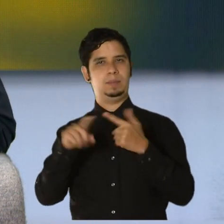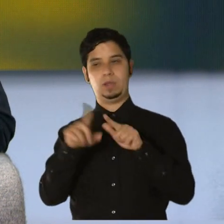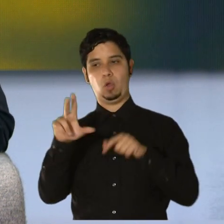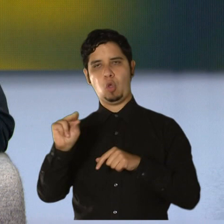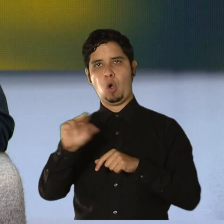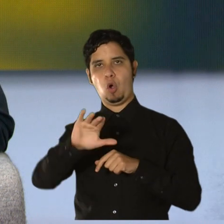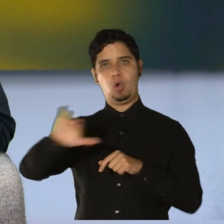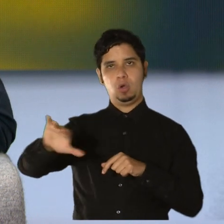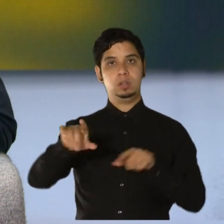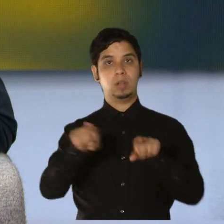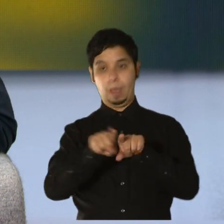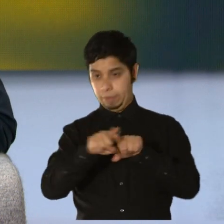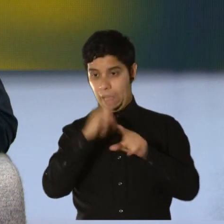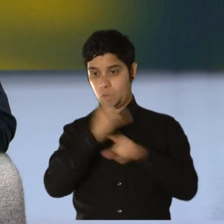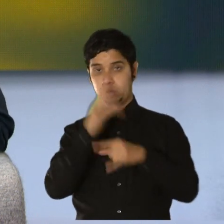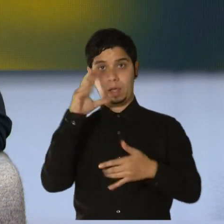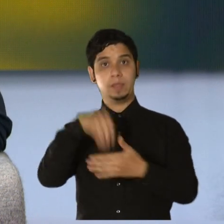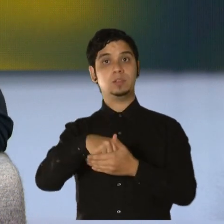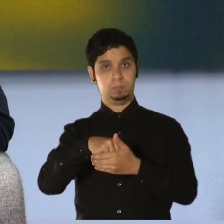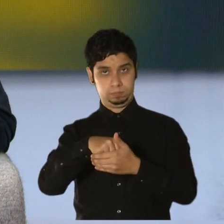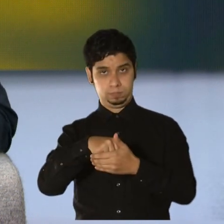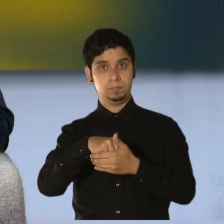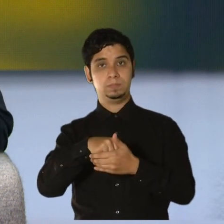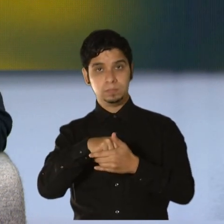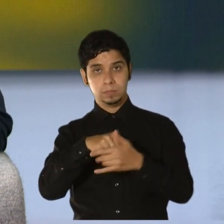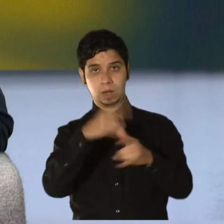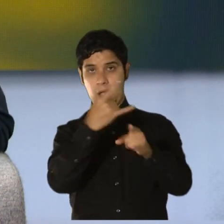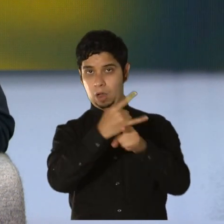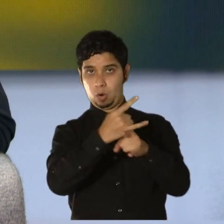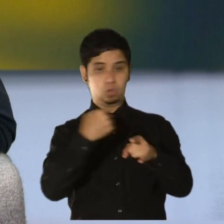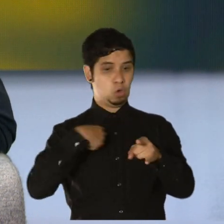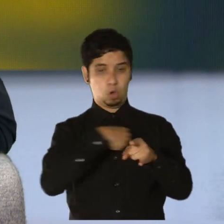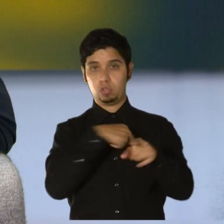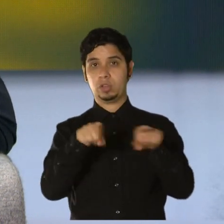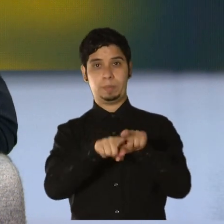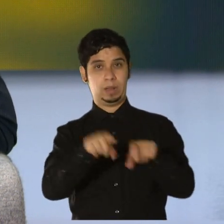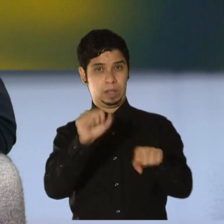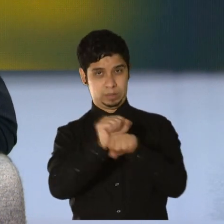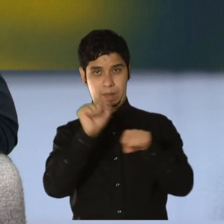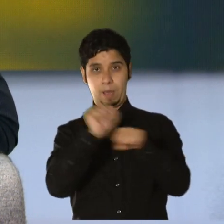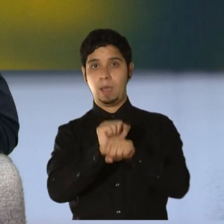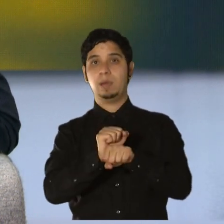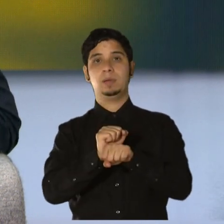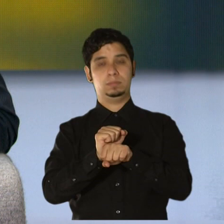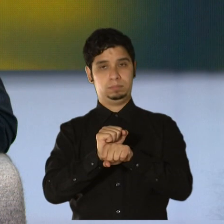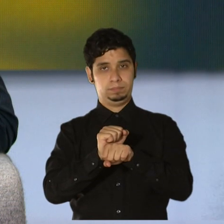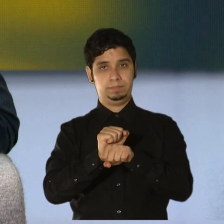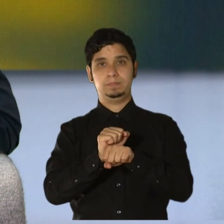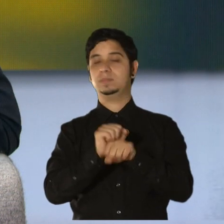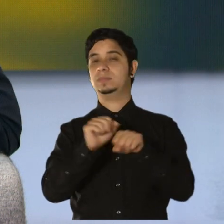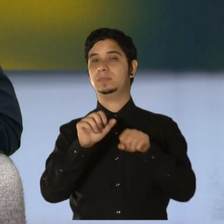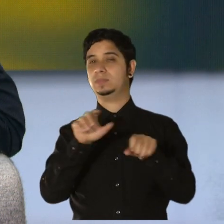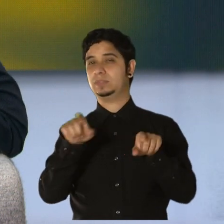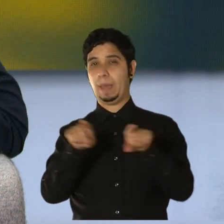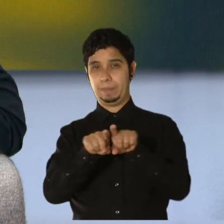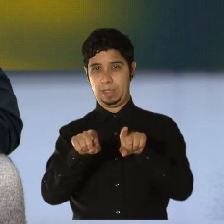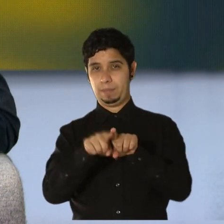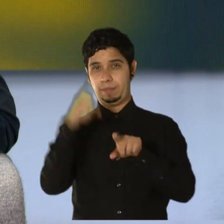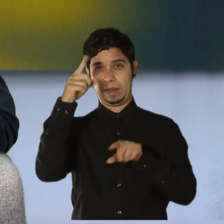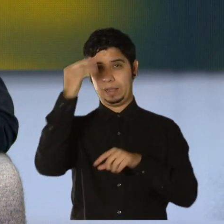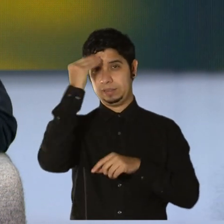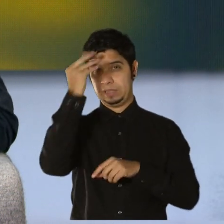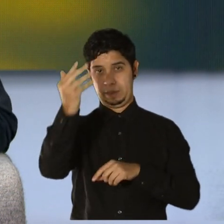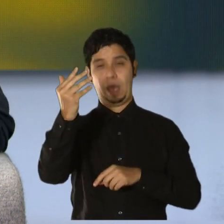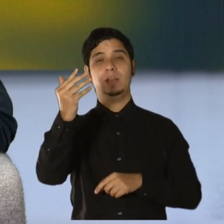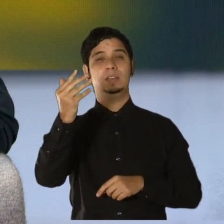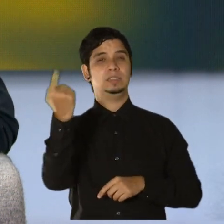consideración lo que es el alcohol. El alcohol también es una sustancia, también la trabajamos, ¿verdad?, como parte del proceso de dependencia. Inclusive, algo que yo siempre le